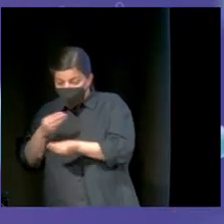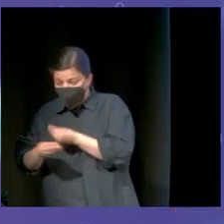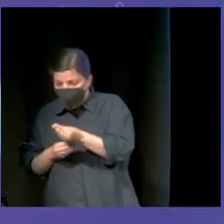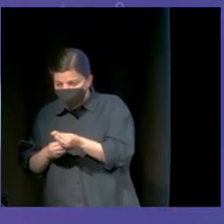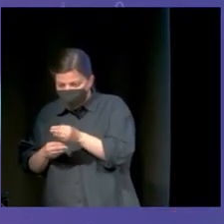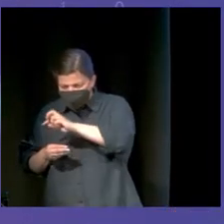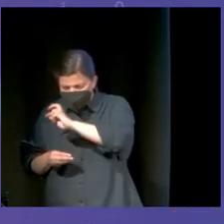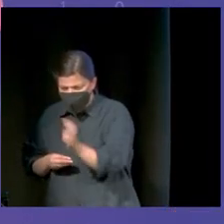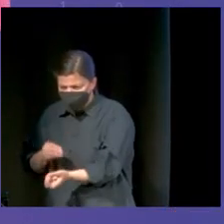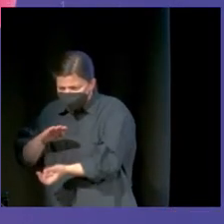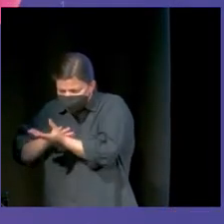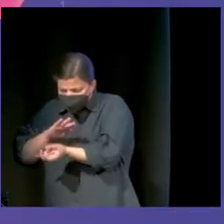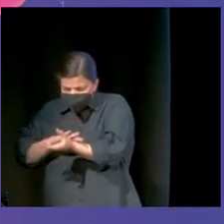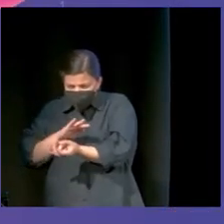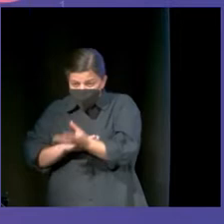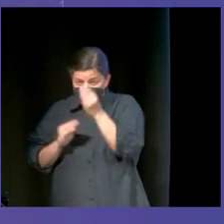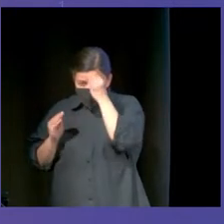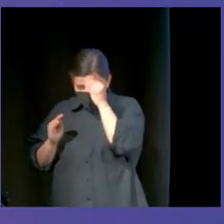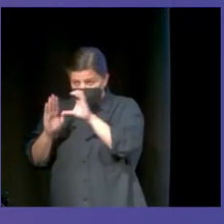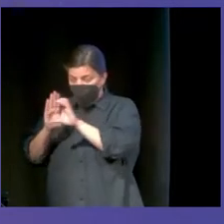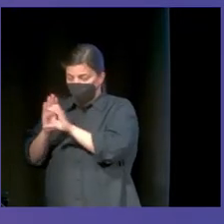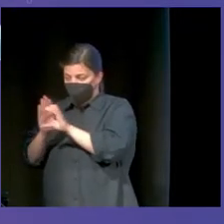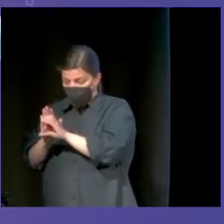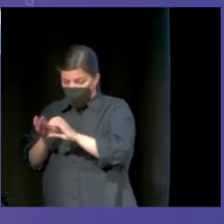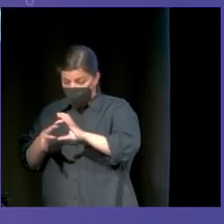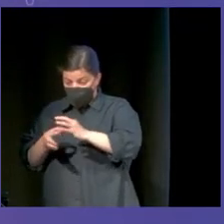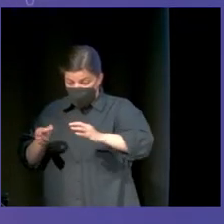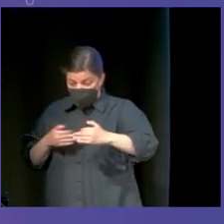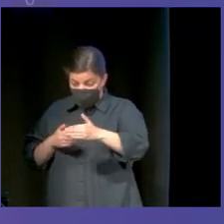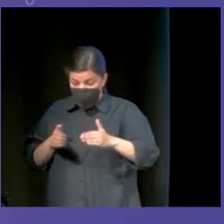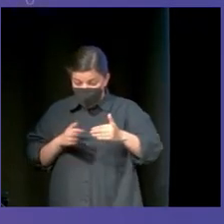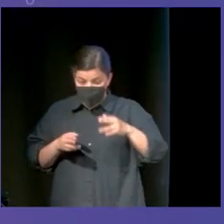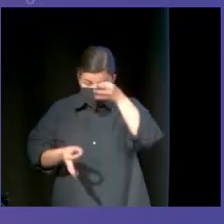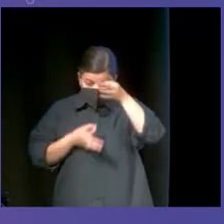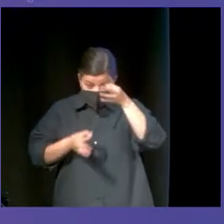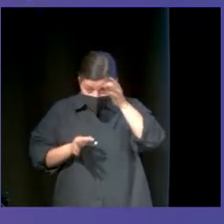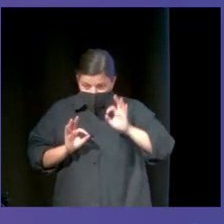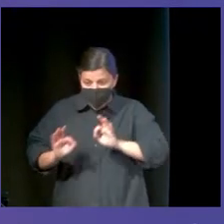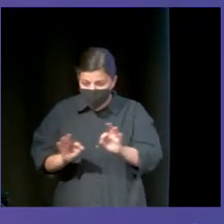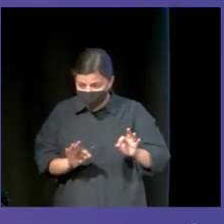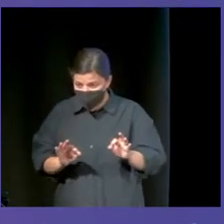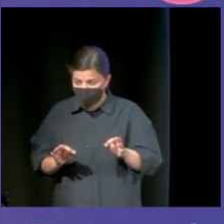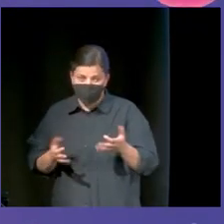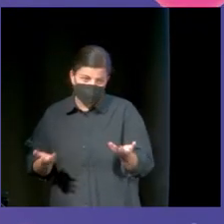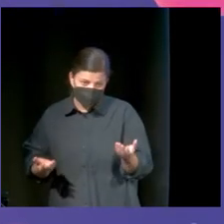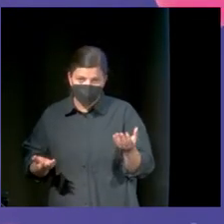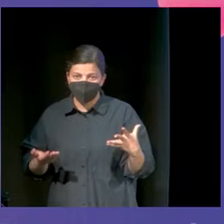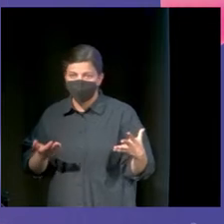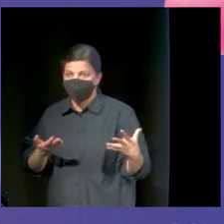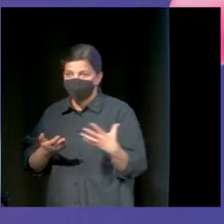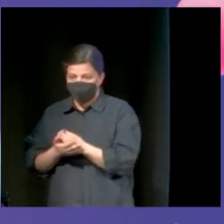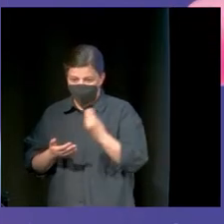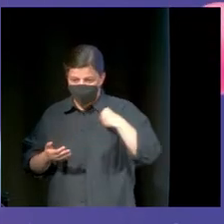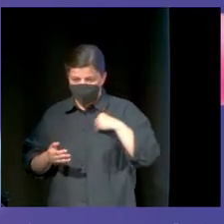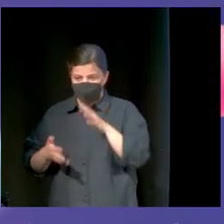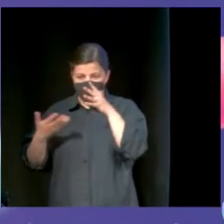pensando que ejecutando códigos sobre una cadena bueno pues está pasando pues básicamente toda la revolución que